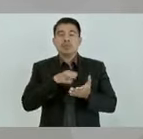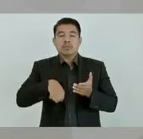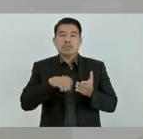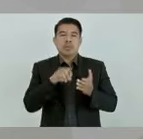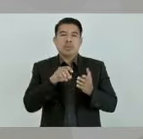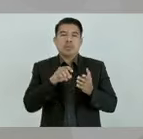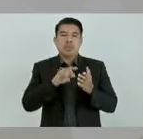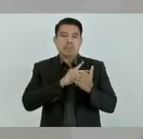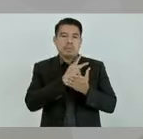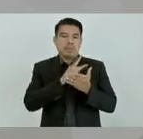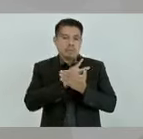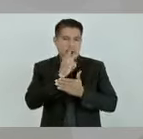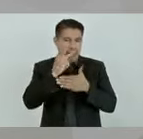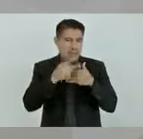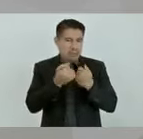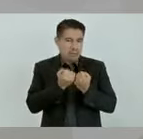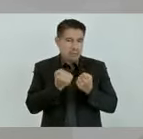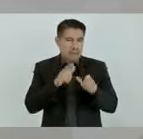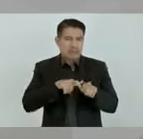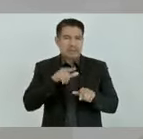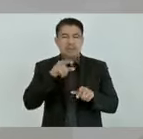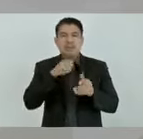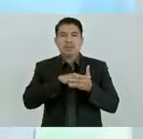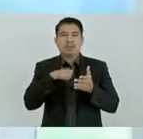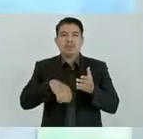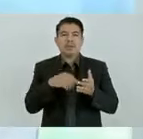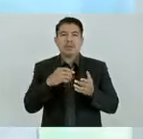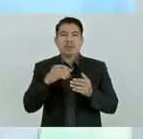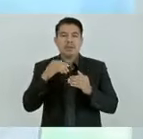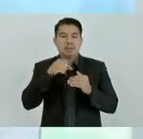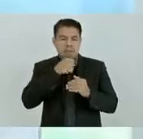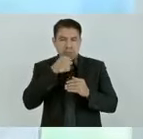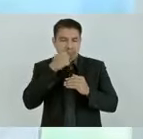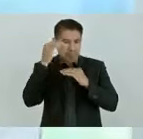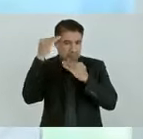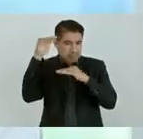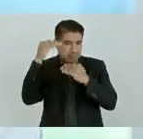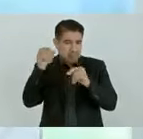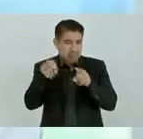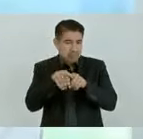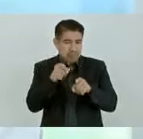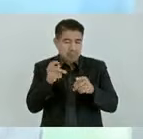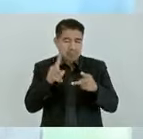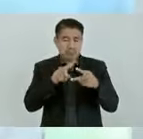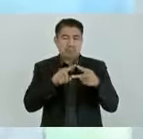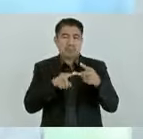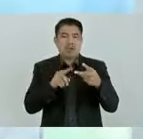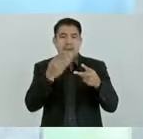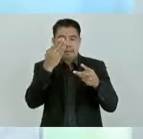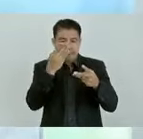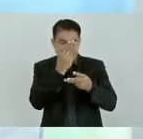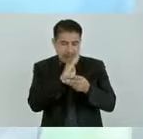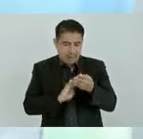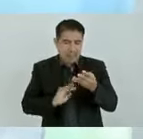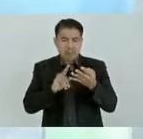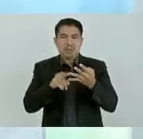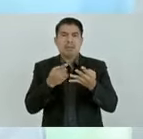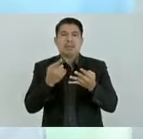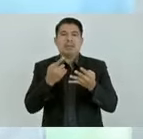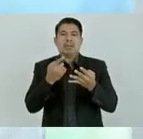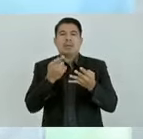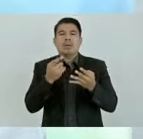sea pensión a adultos mayores, becas, el programa Sembrando Vida,